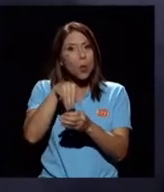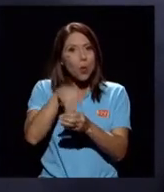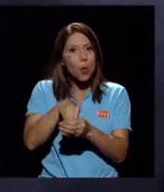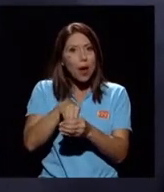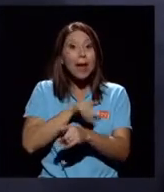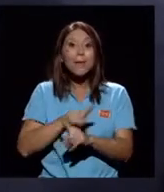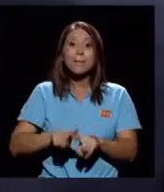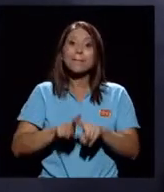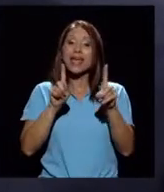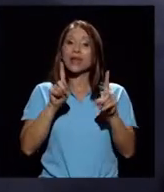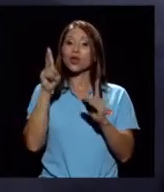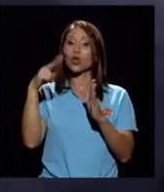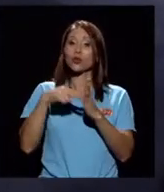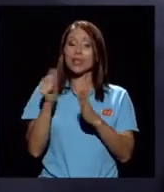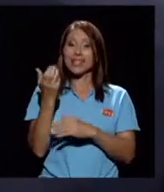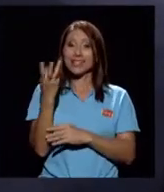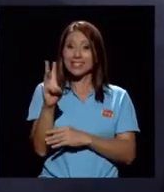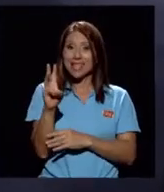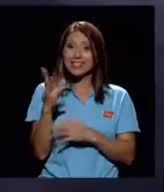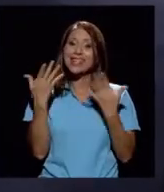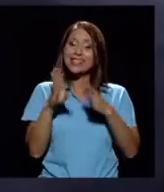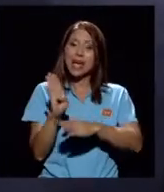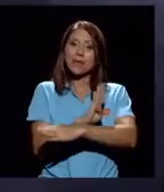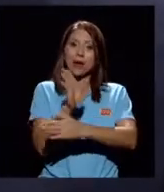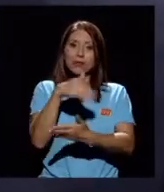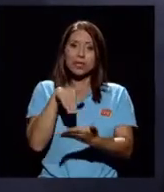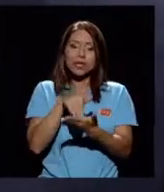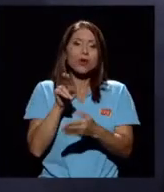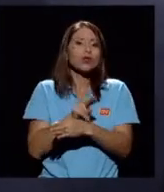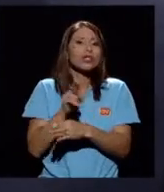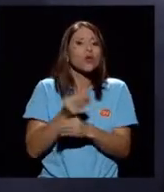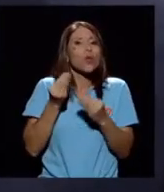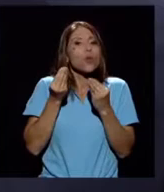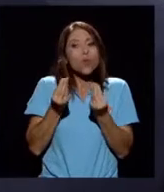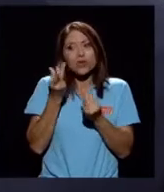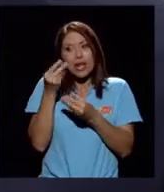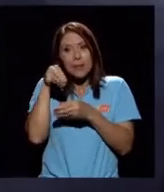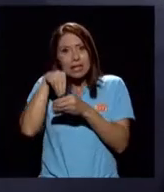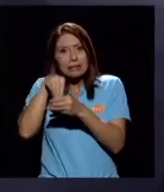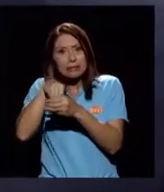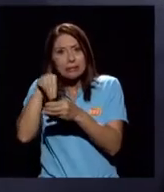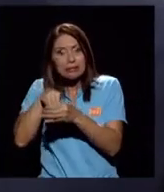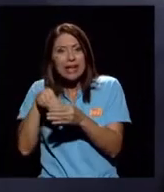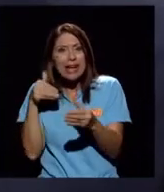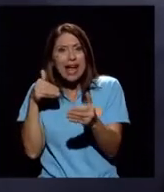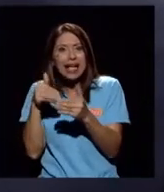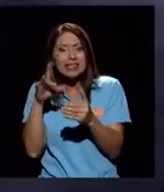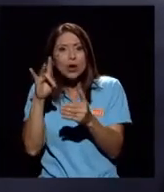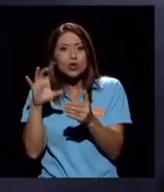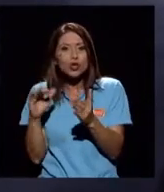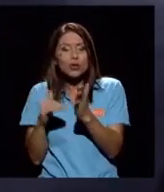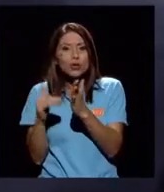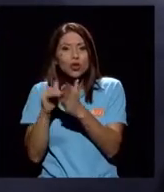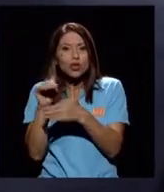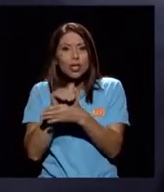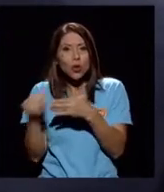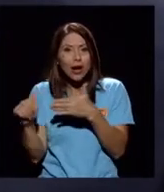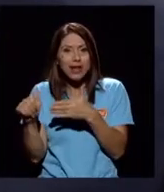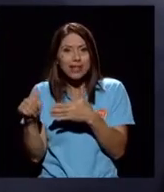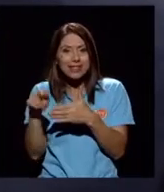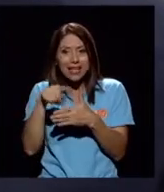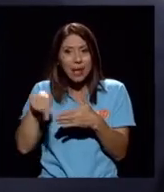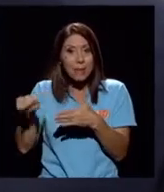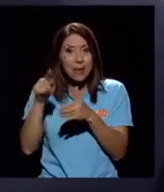cantidad de sus reservas monetarias internacionales casi 700 800 millones de dólares de las reglas propias del banco